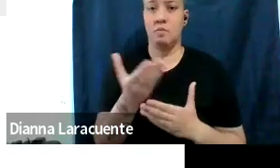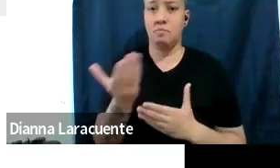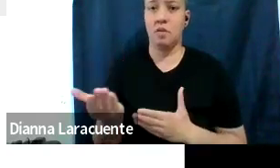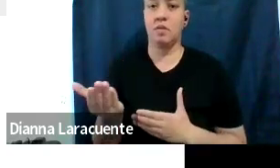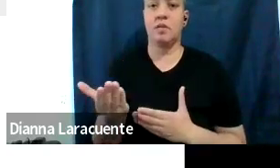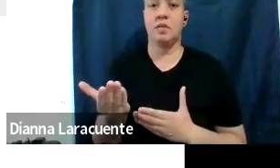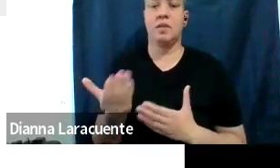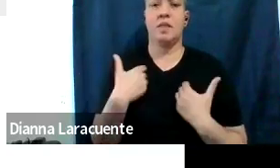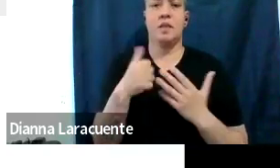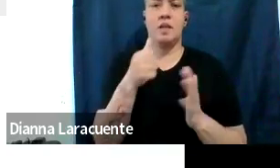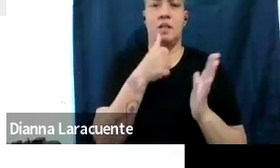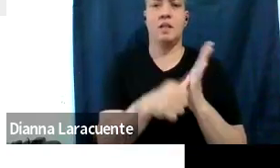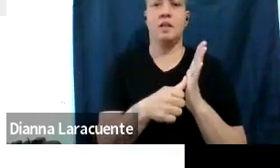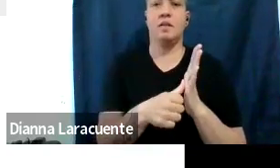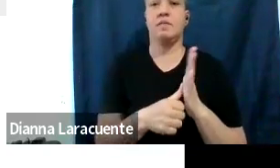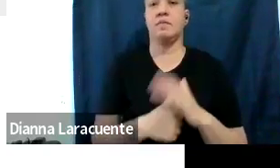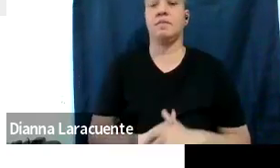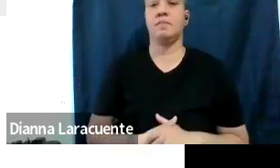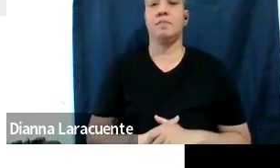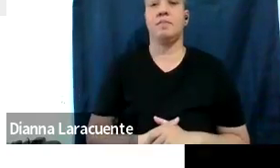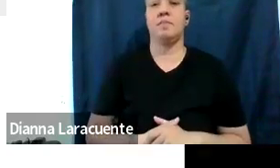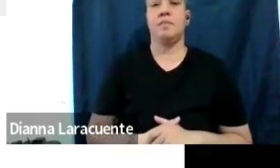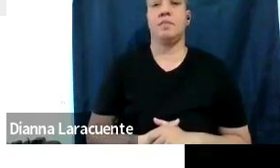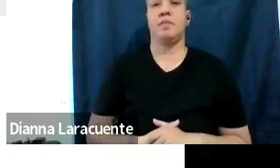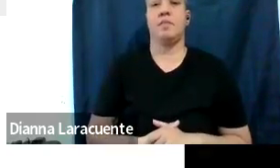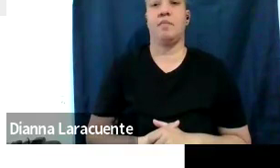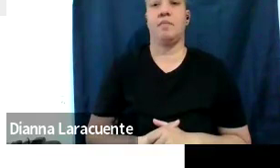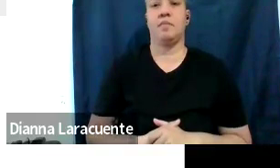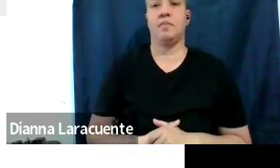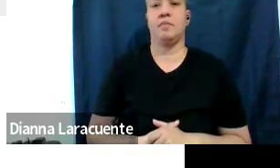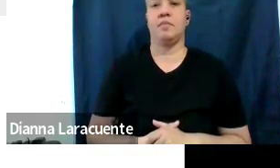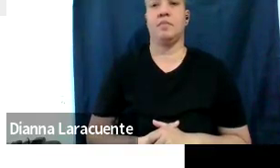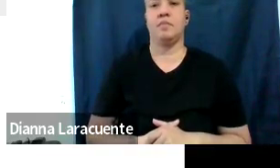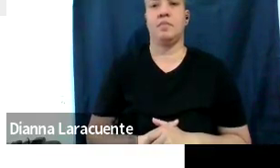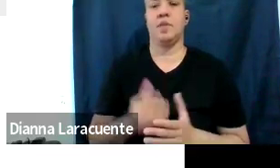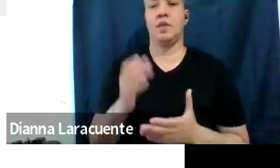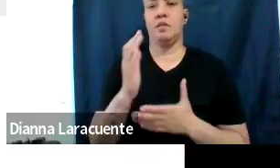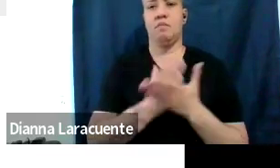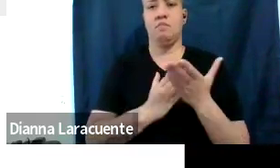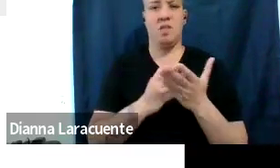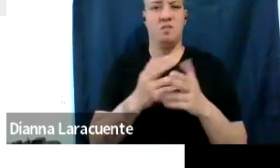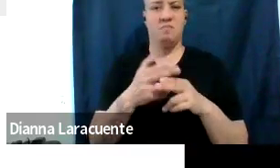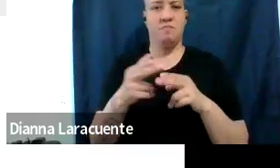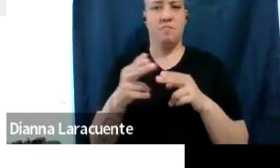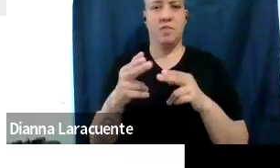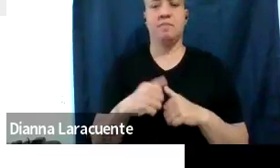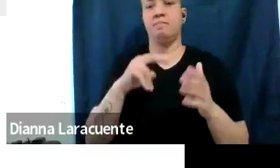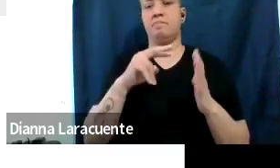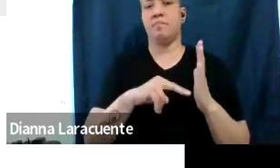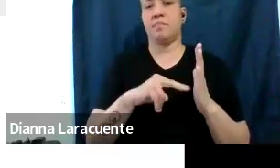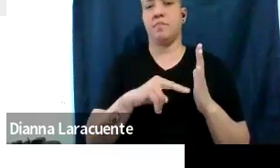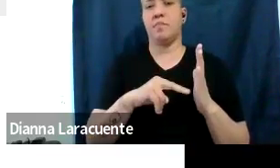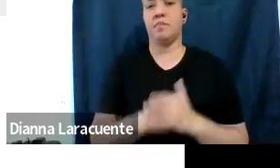carta del nada menos que de un fragmento, les voy a leer, primero del